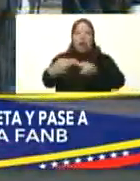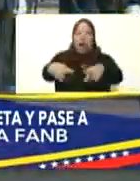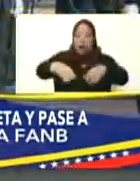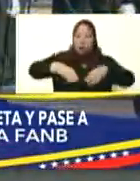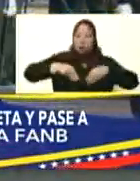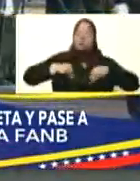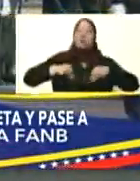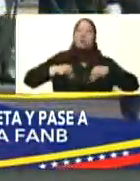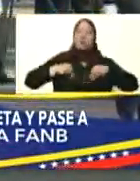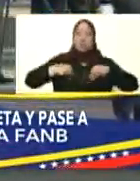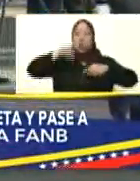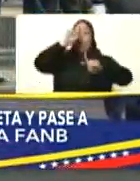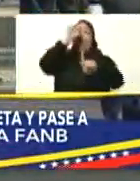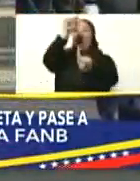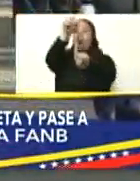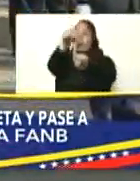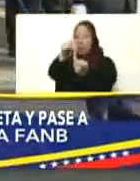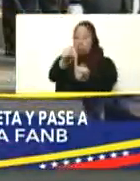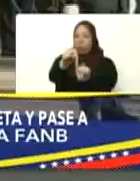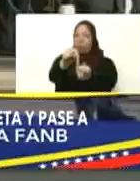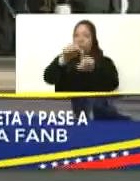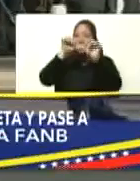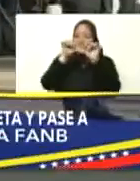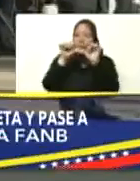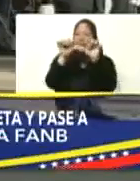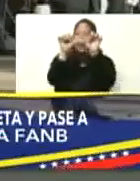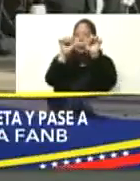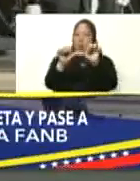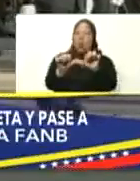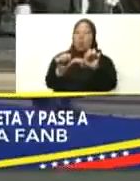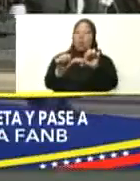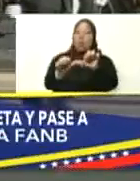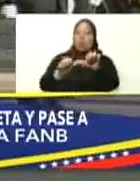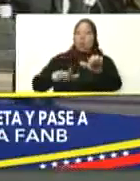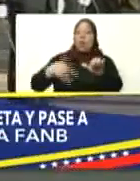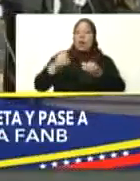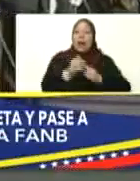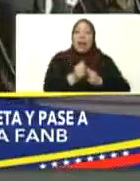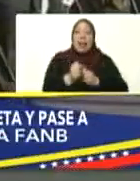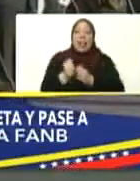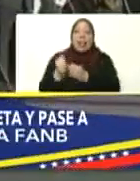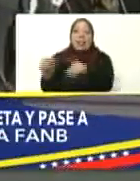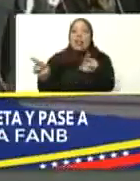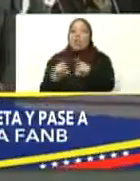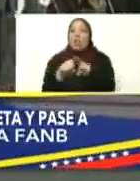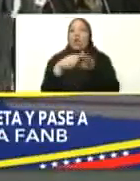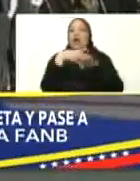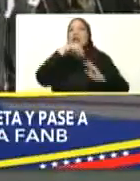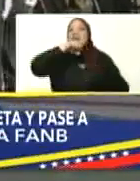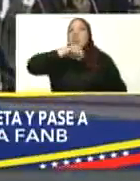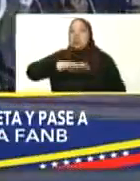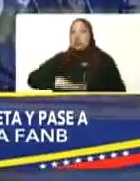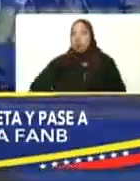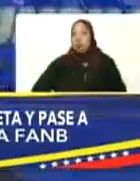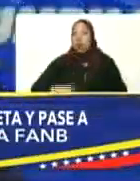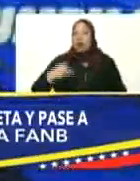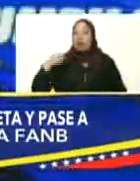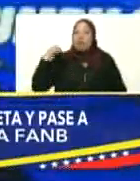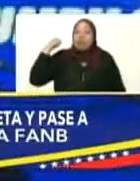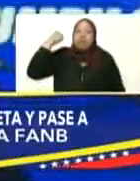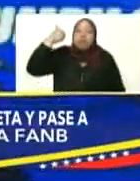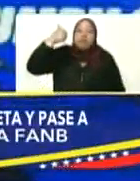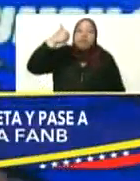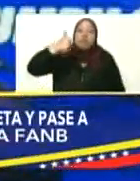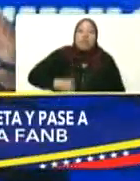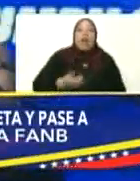como fanal de orientación para seguir los pasos de grandes líderes históricos que a través del tiempo han